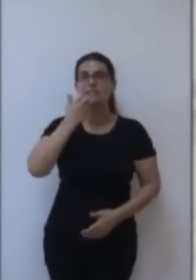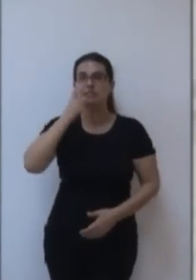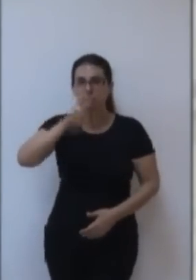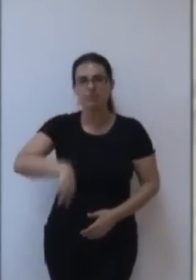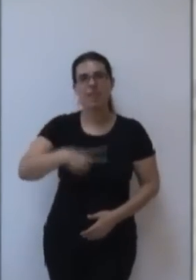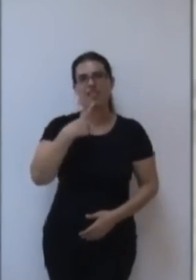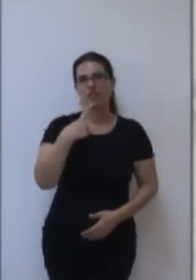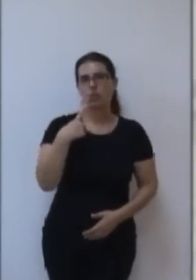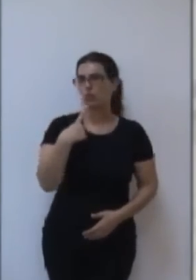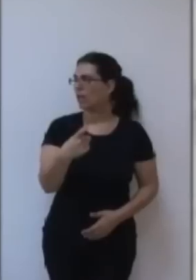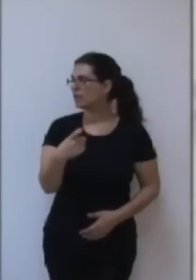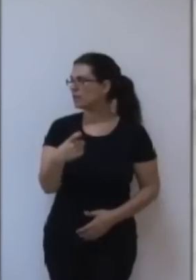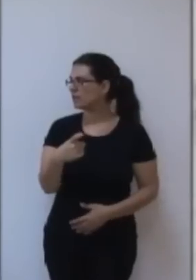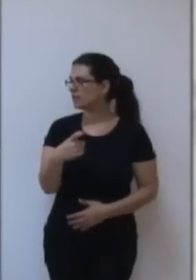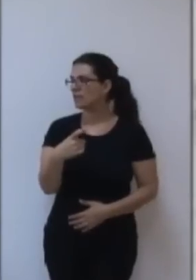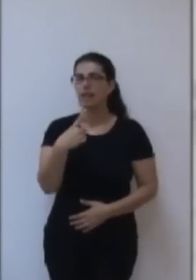tiene dificultades,